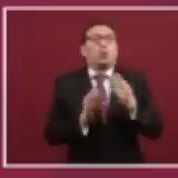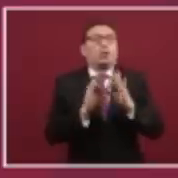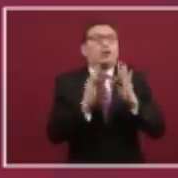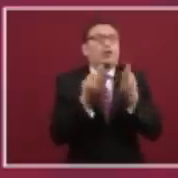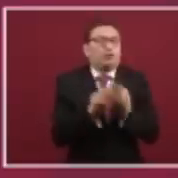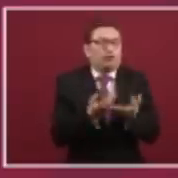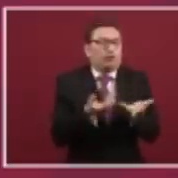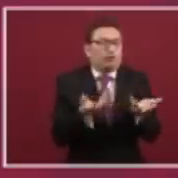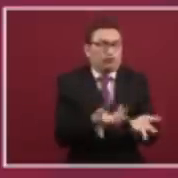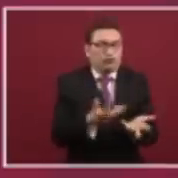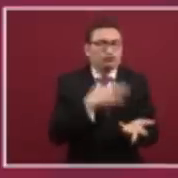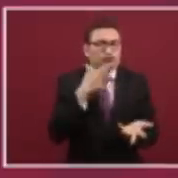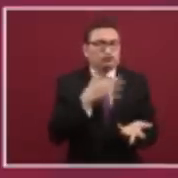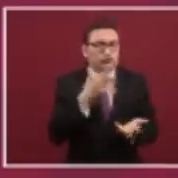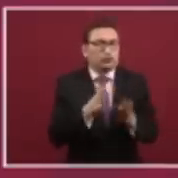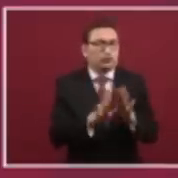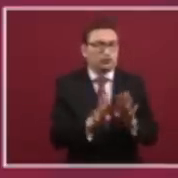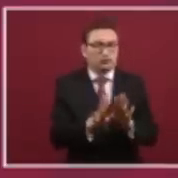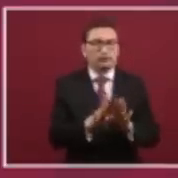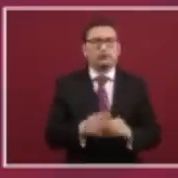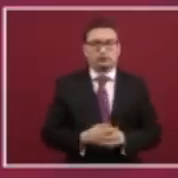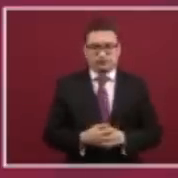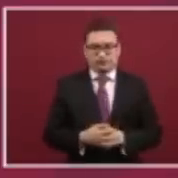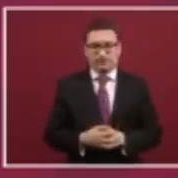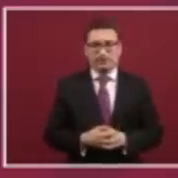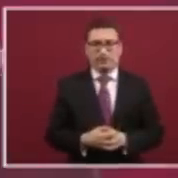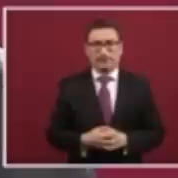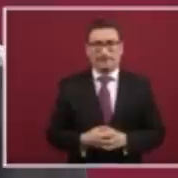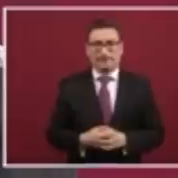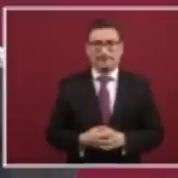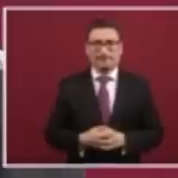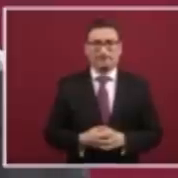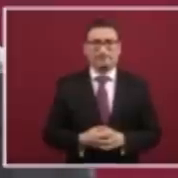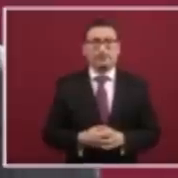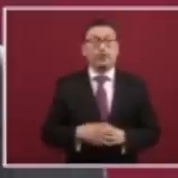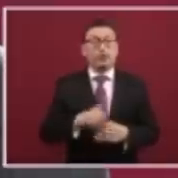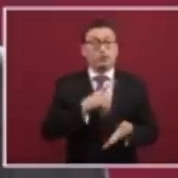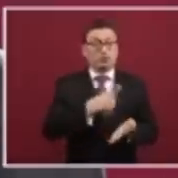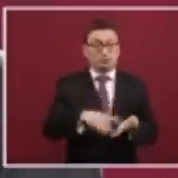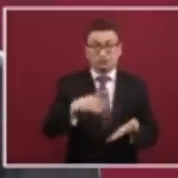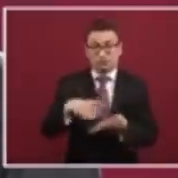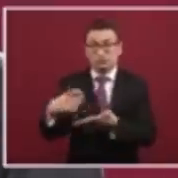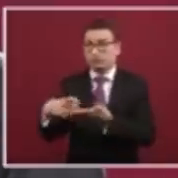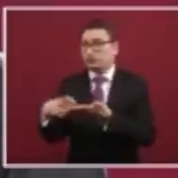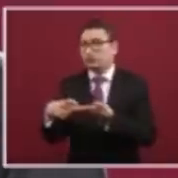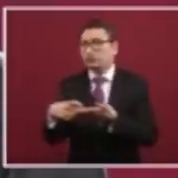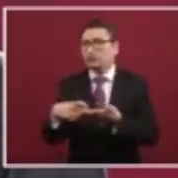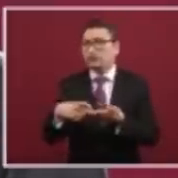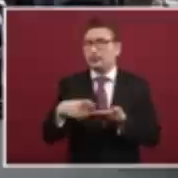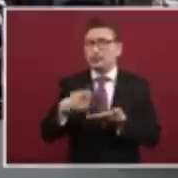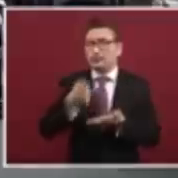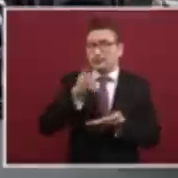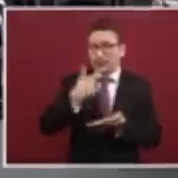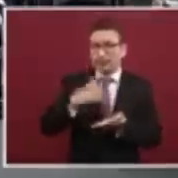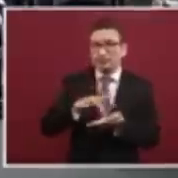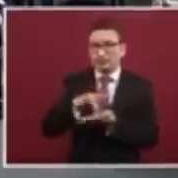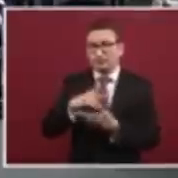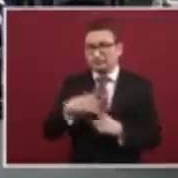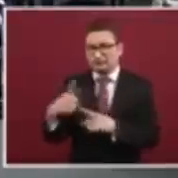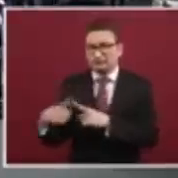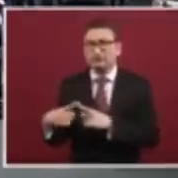operandi de la corrupción en la adquisición de los medicamentos.